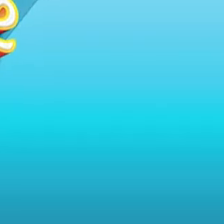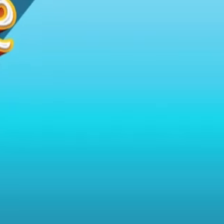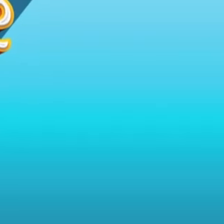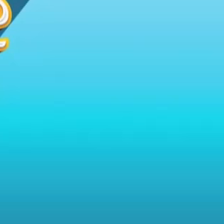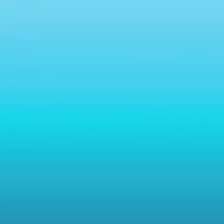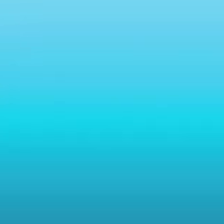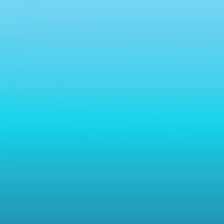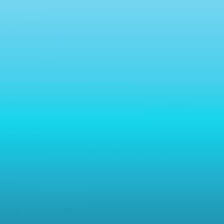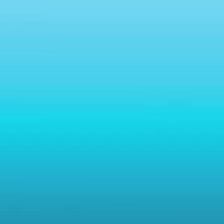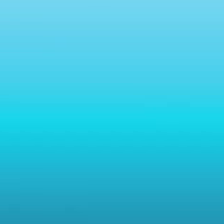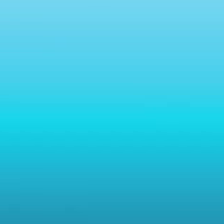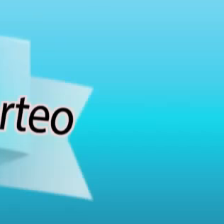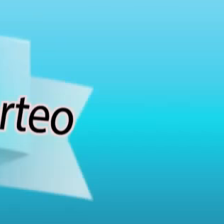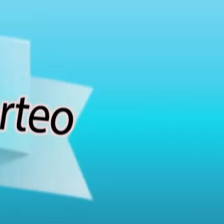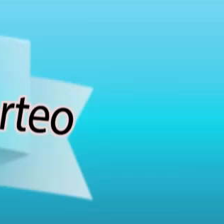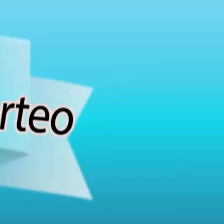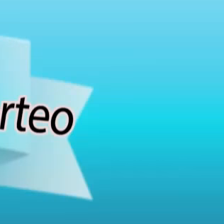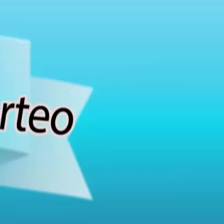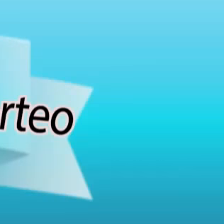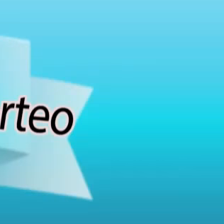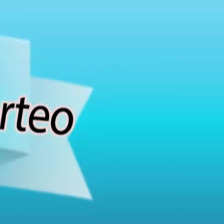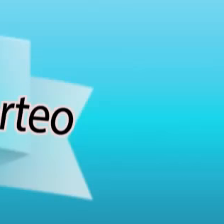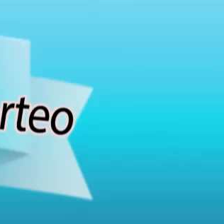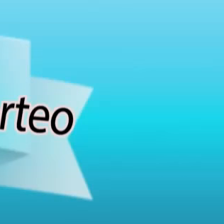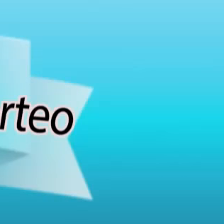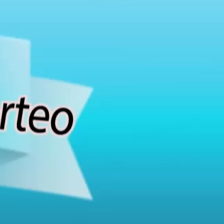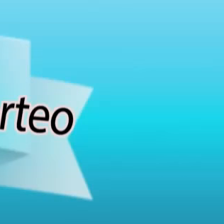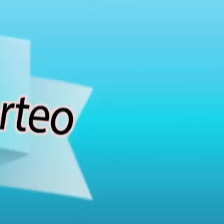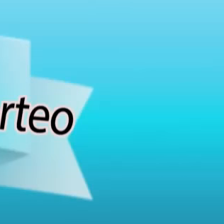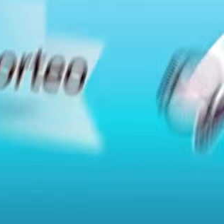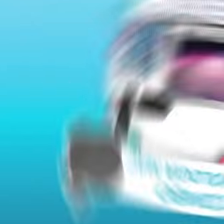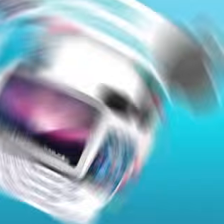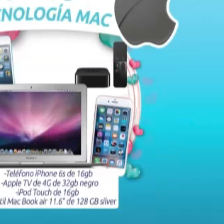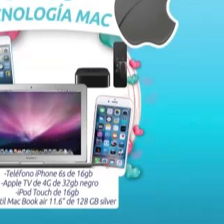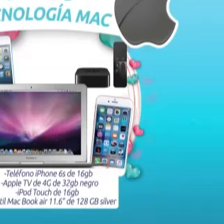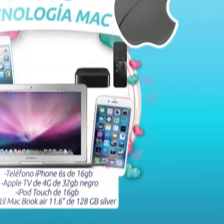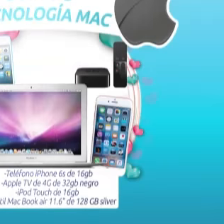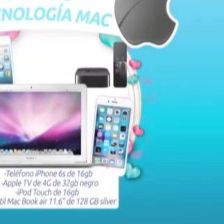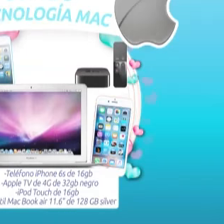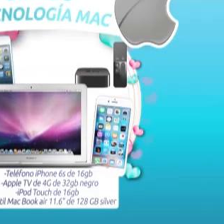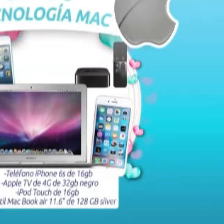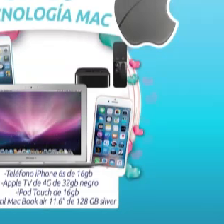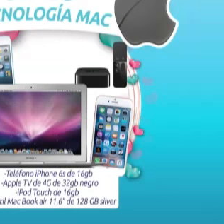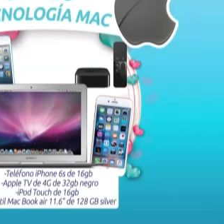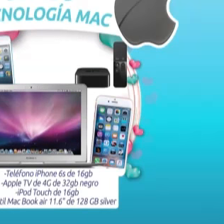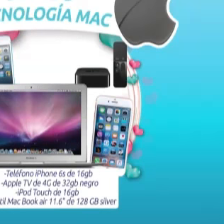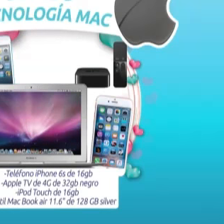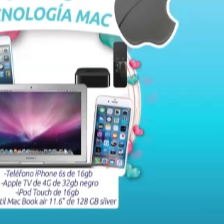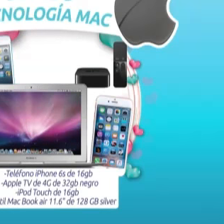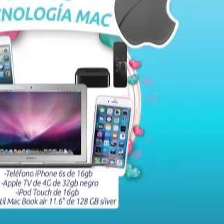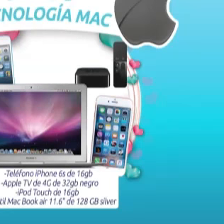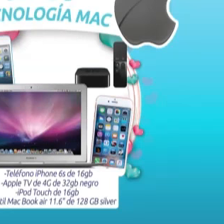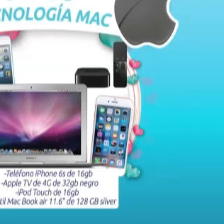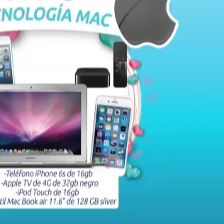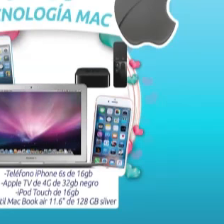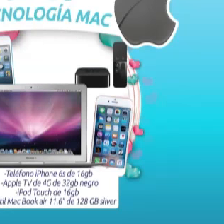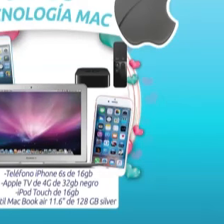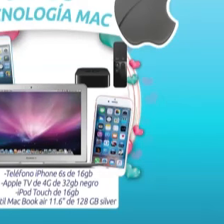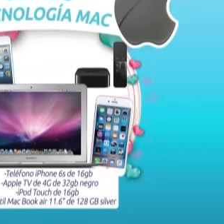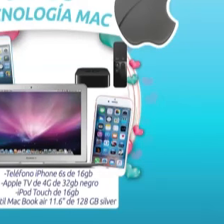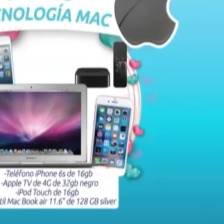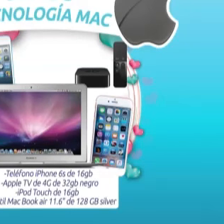Enamórate del Centro Comercial San Silvestre. Compra, registra tus facturas y participa en el sorteo de un combo de tecnología Mac, bonos de spa para